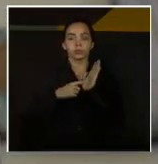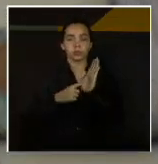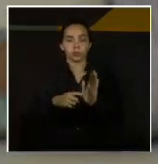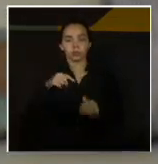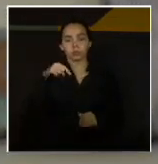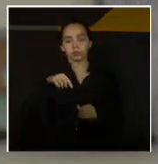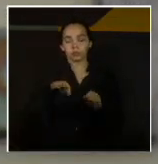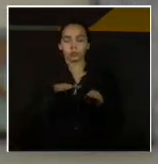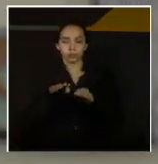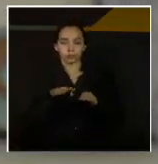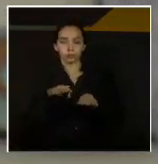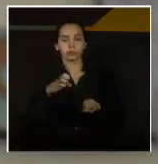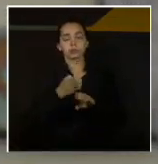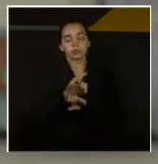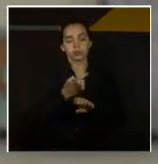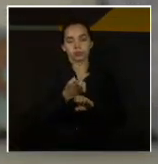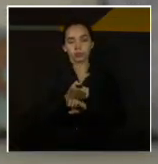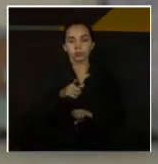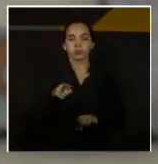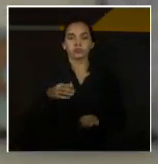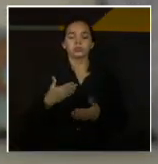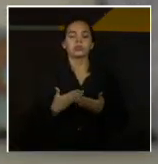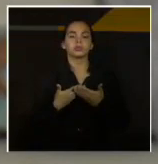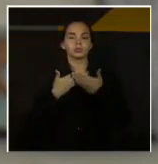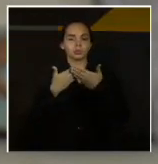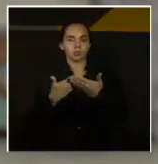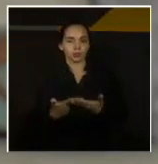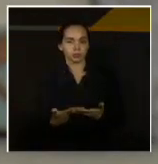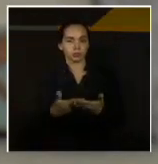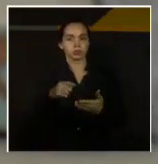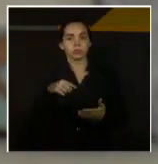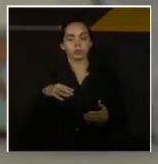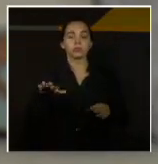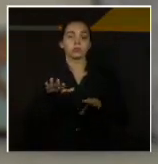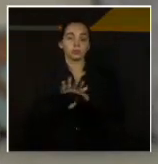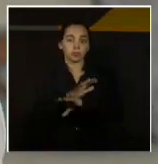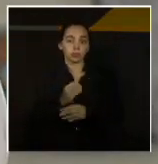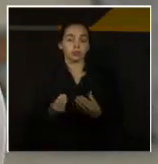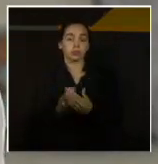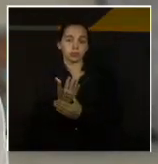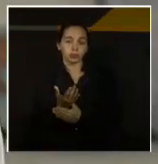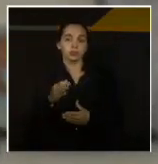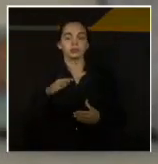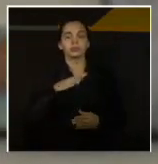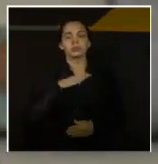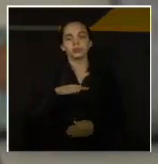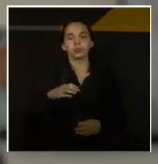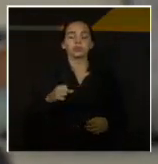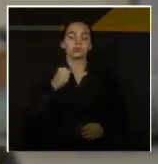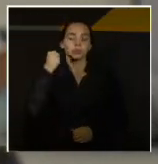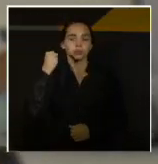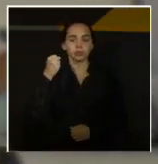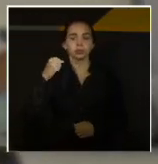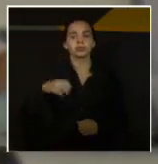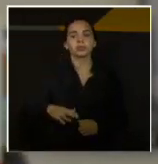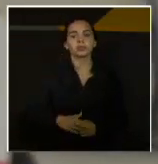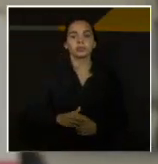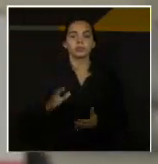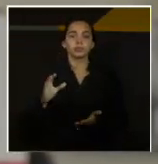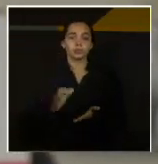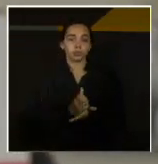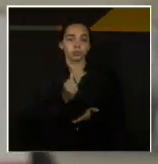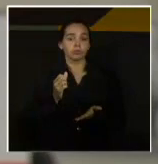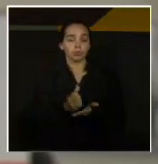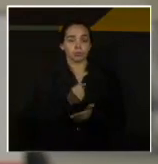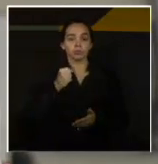el Ejecutivo Estatal nos permita presentar las iniciativas pertinentes para fortalecer las atribuciones que